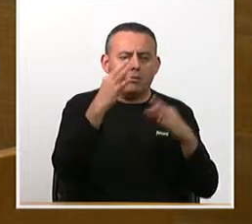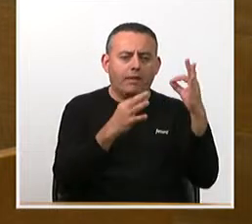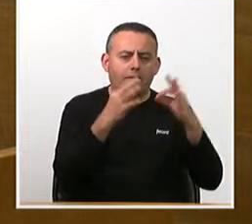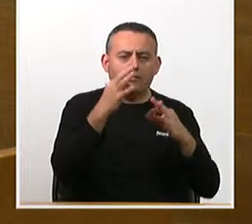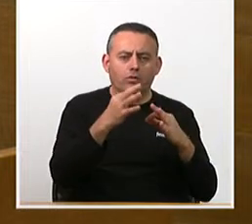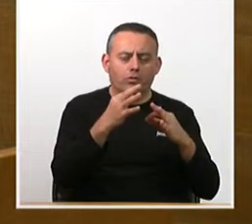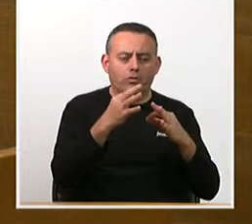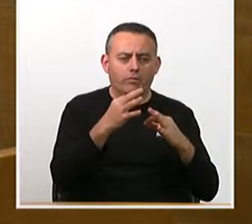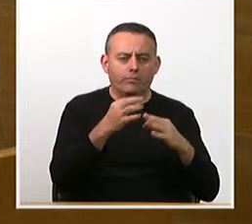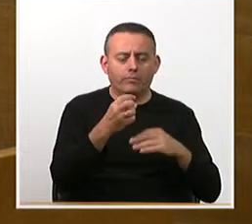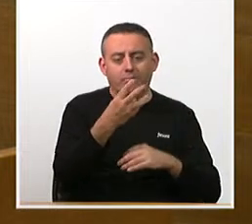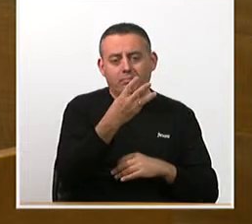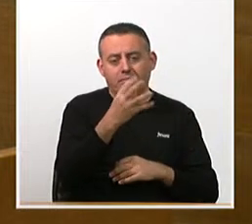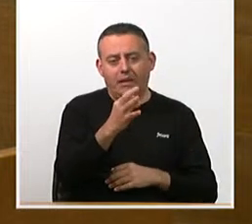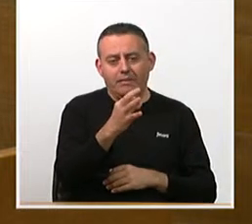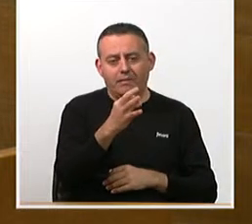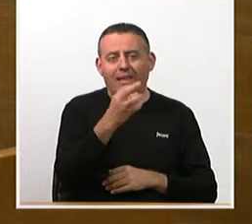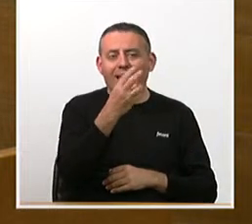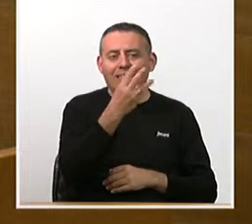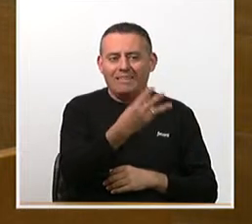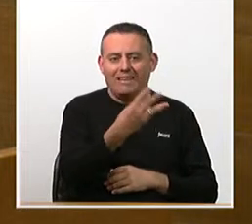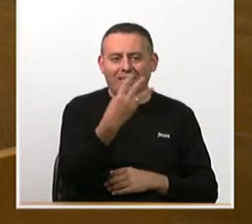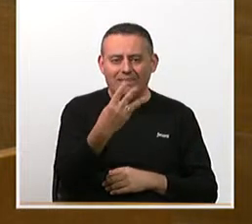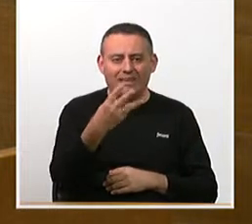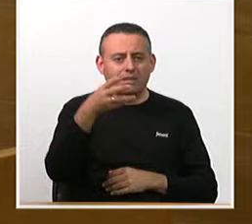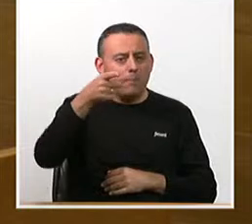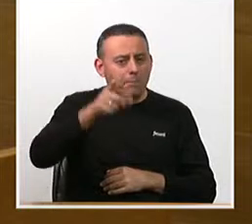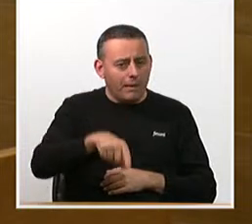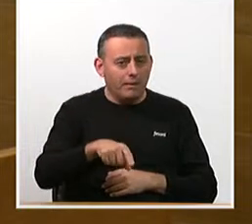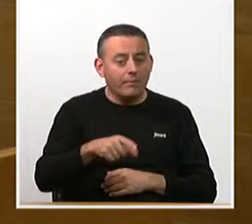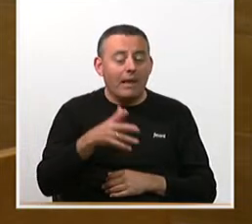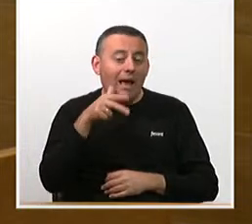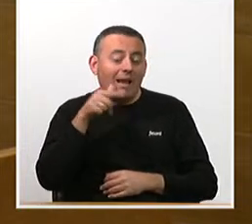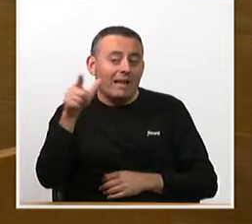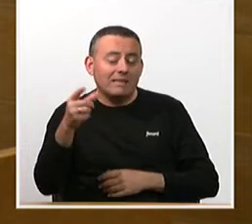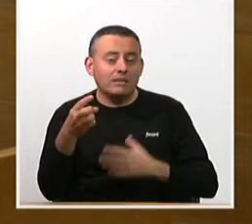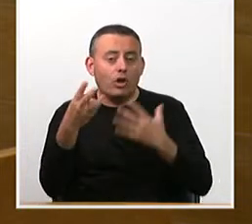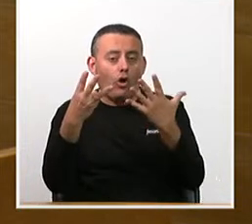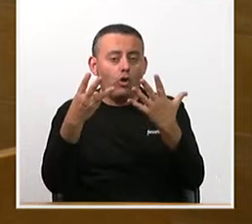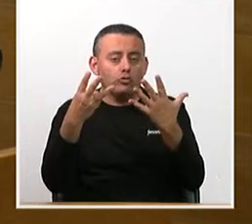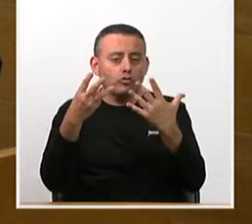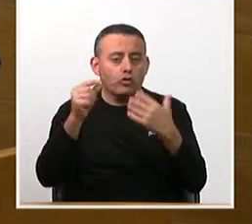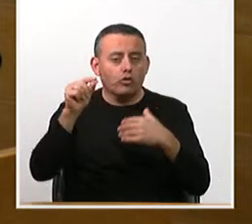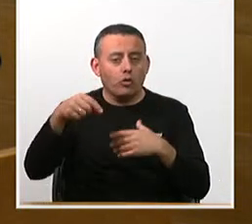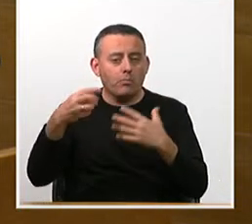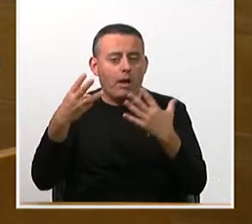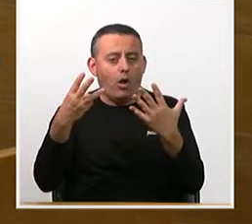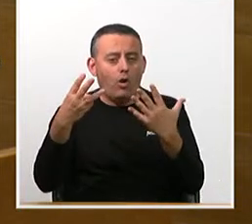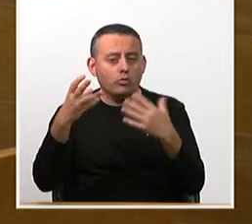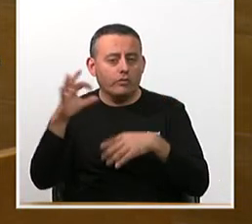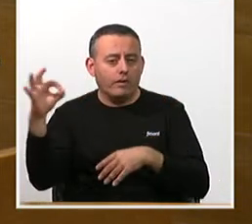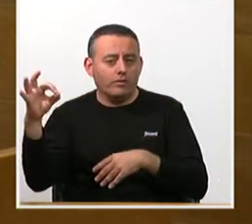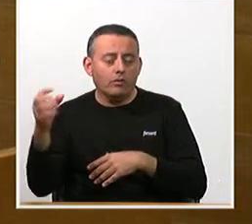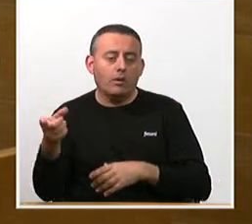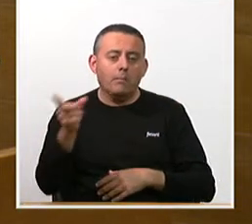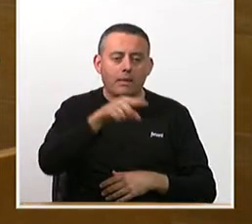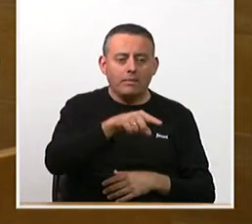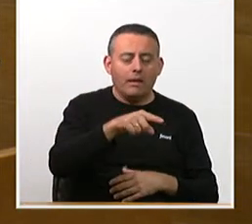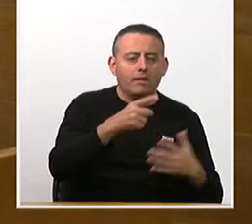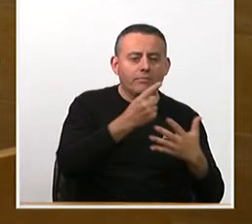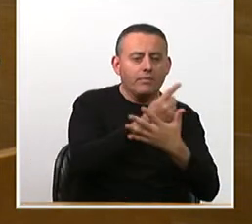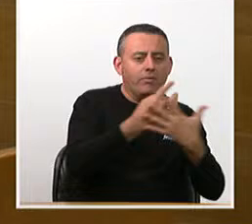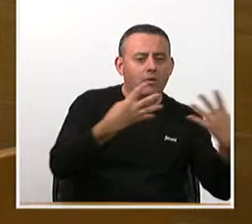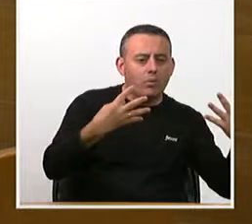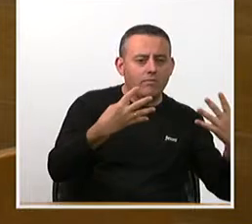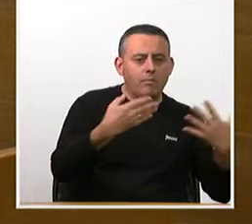tiene 33000 recibió hemos dicho alicante 8800 no Pet recibió 19 millones y medio de